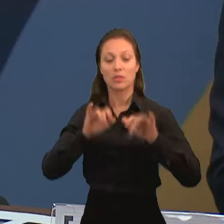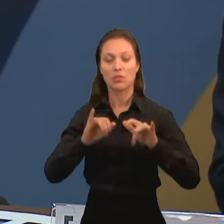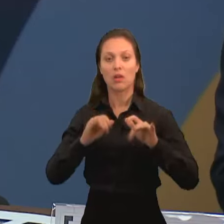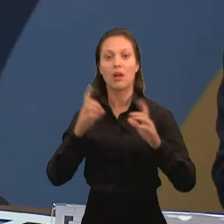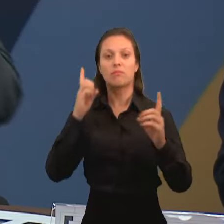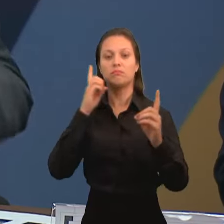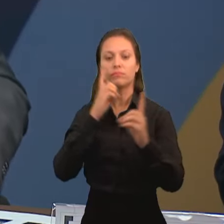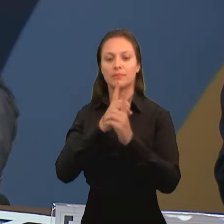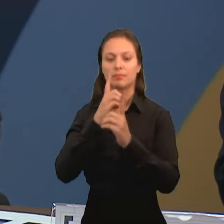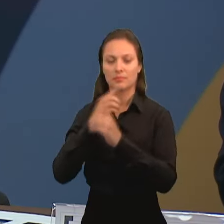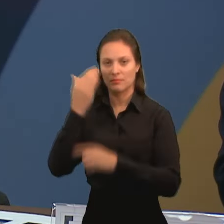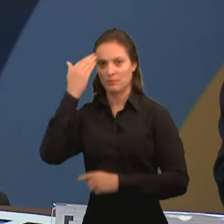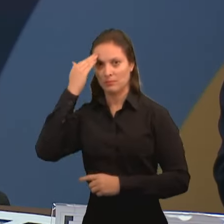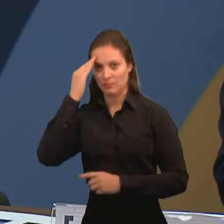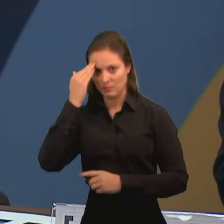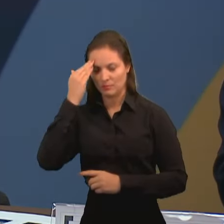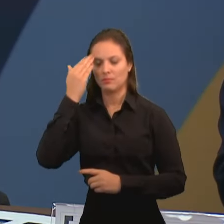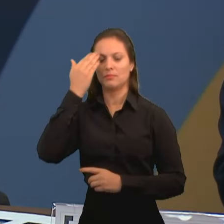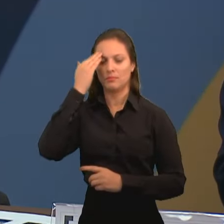que